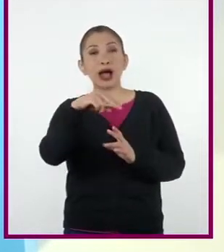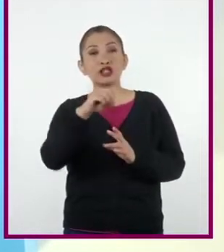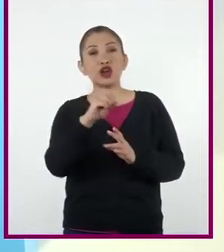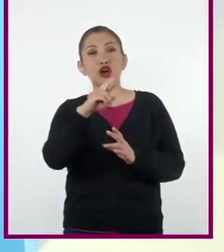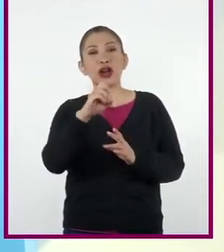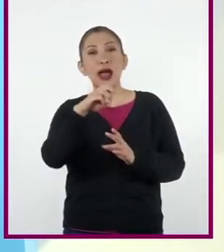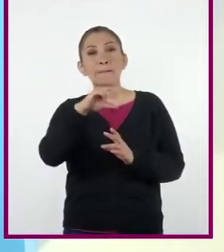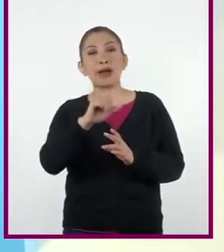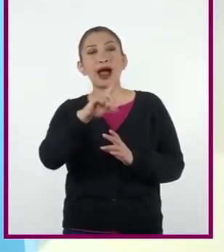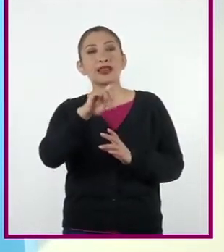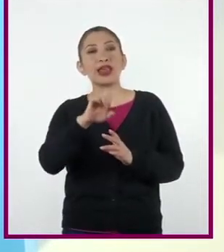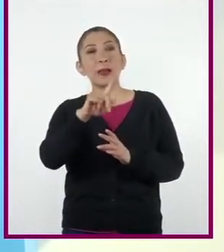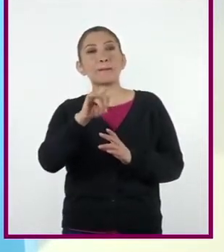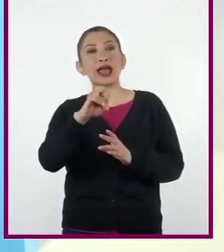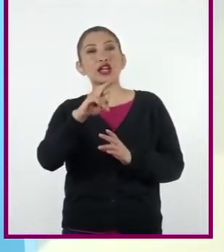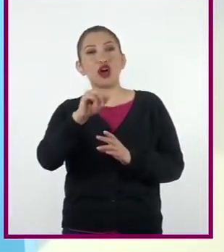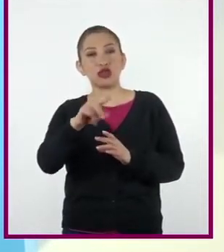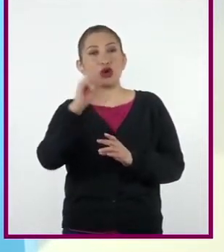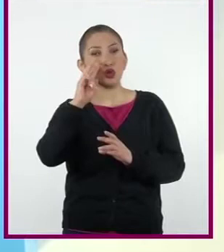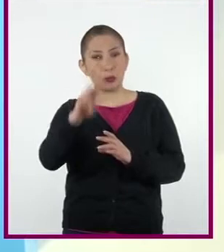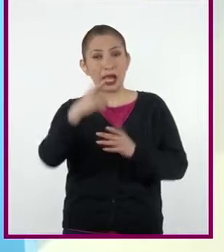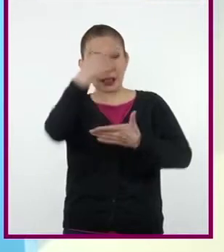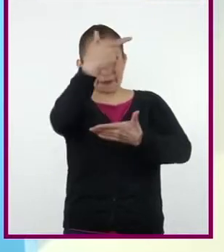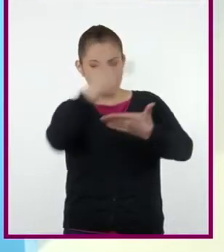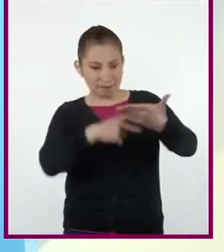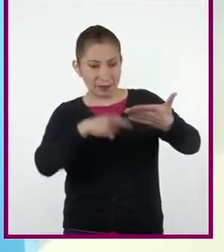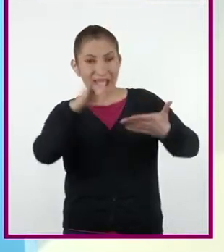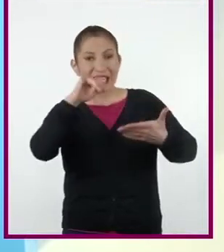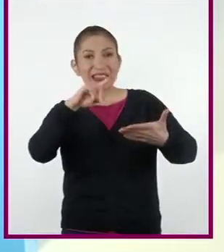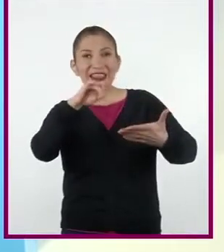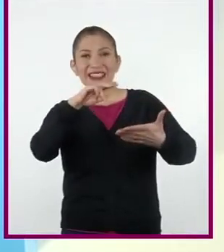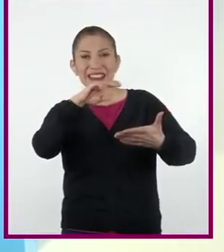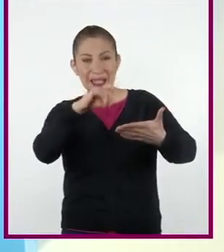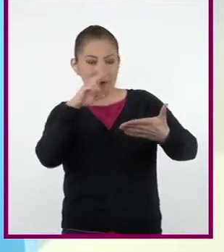periodo. Lo encontrarán fácilmente desde su índice.